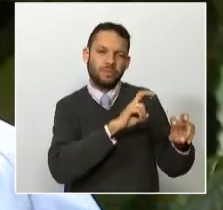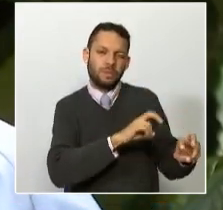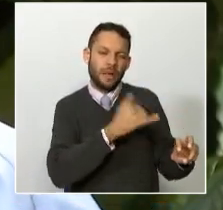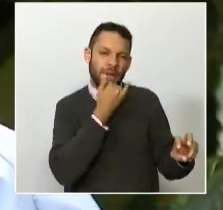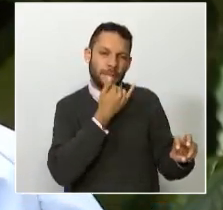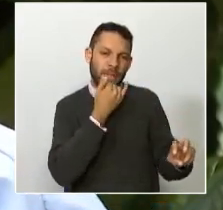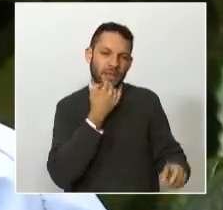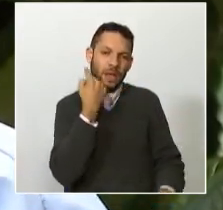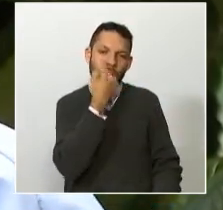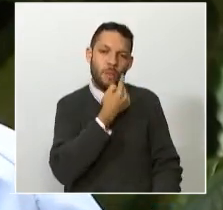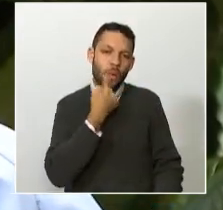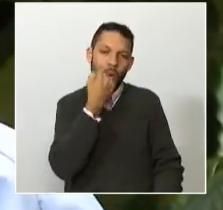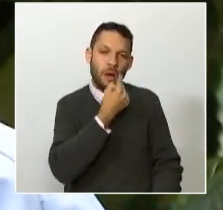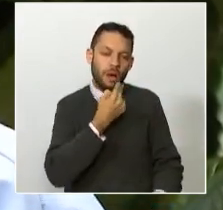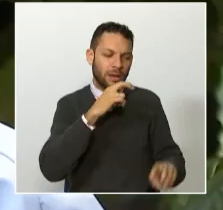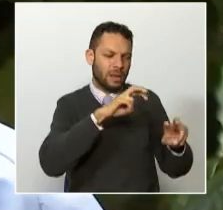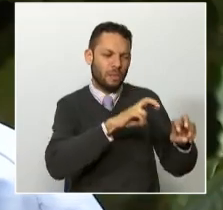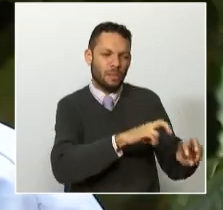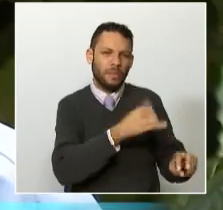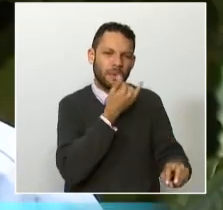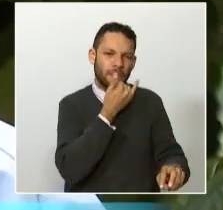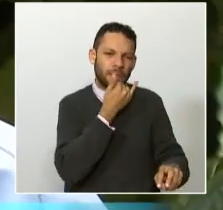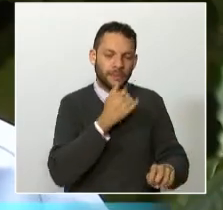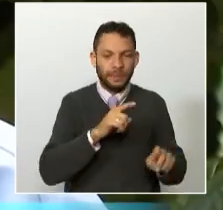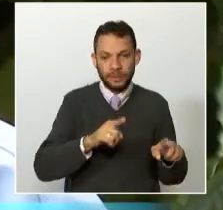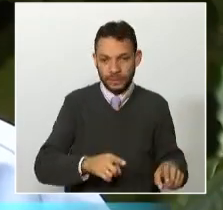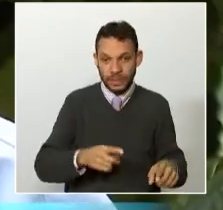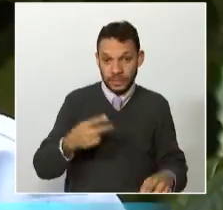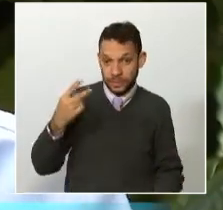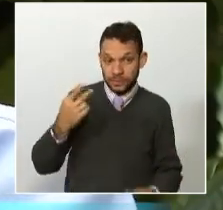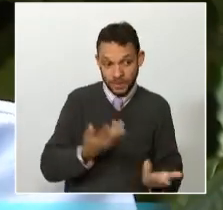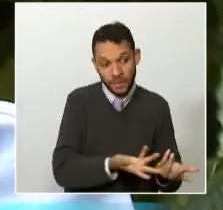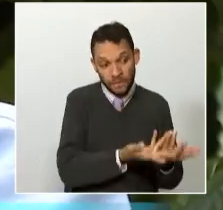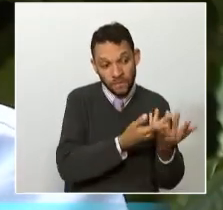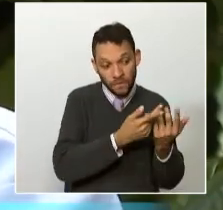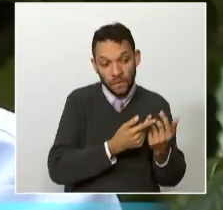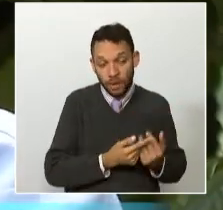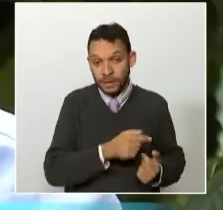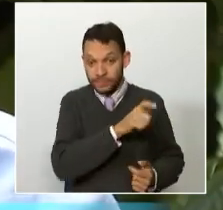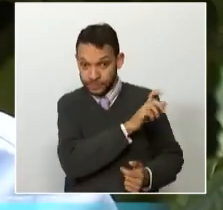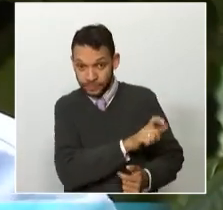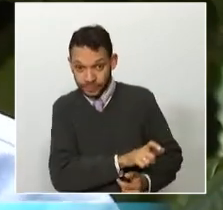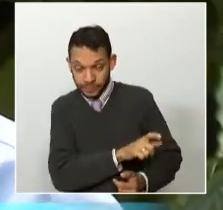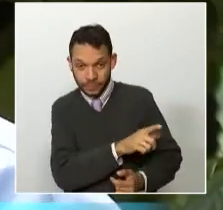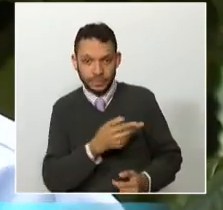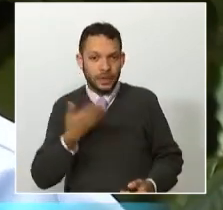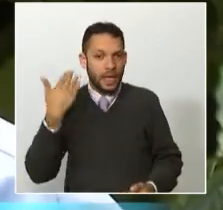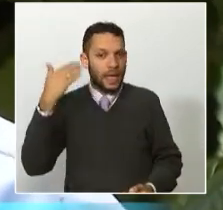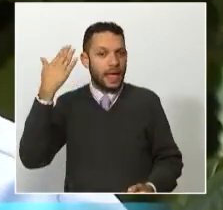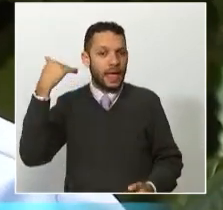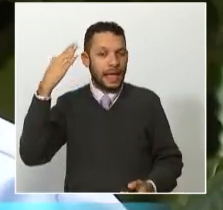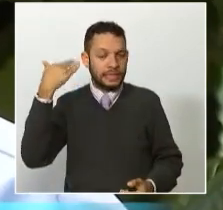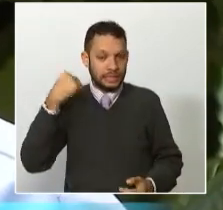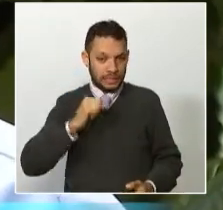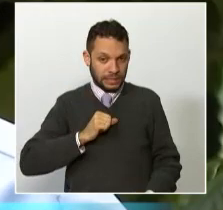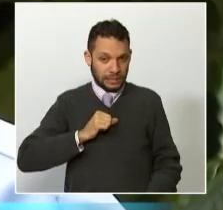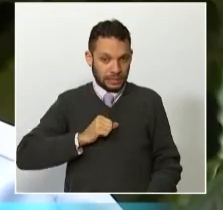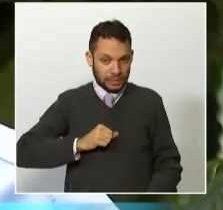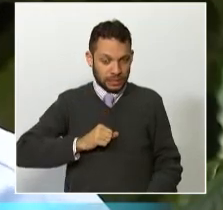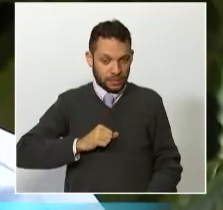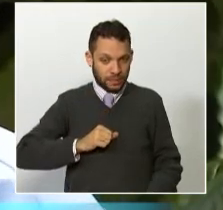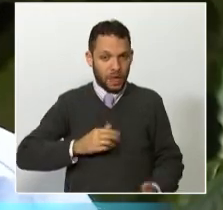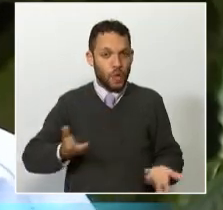en boca y que ella nos oriente. Además, ella también en su historia nos refería de una historia antigua de que tuvo una cirugía a